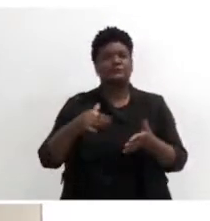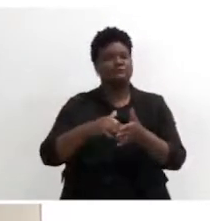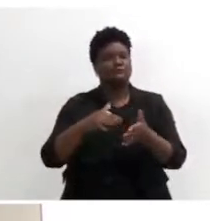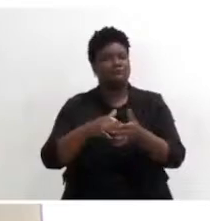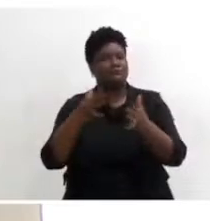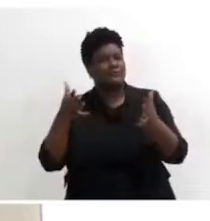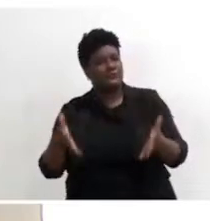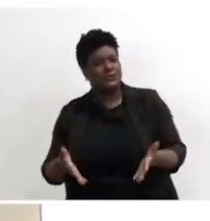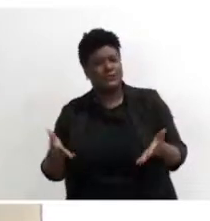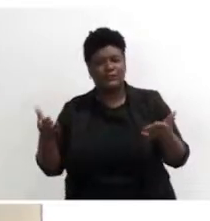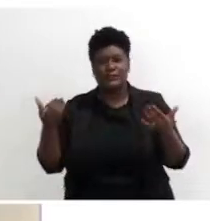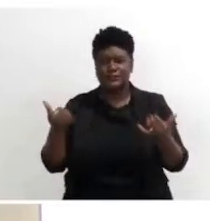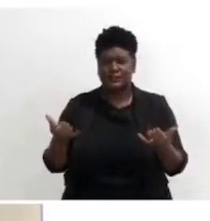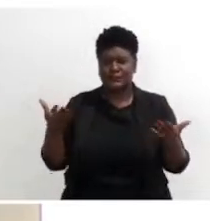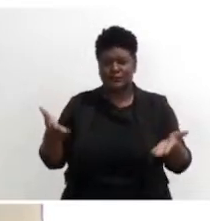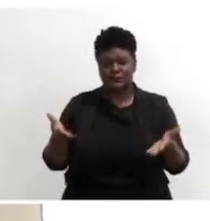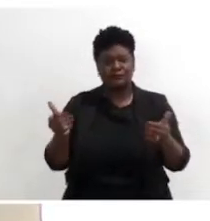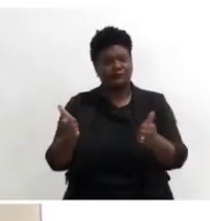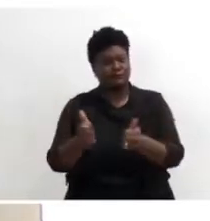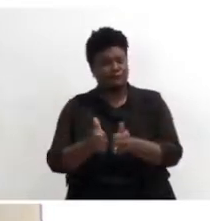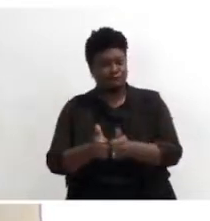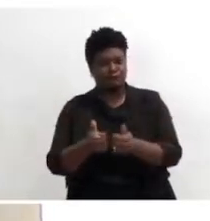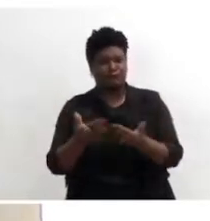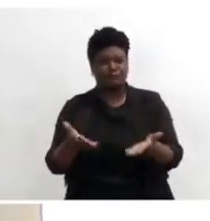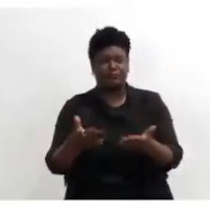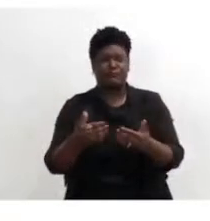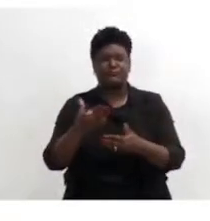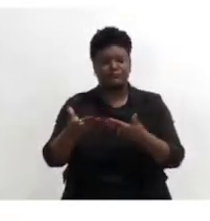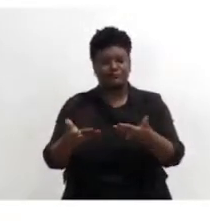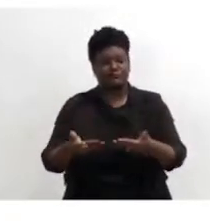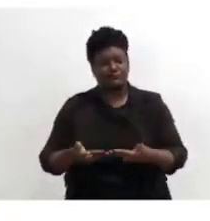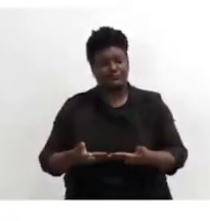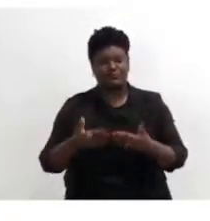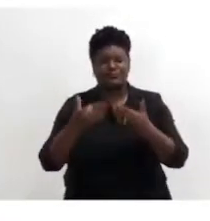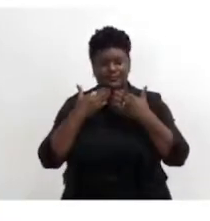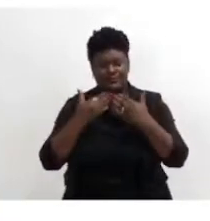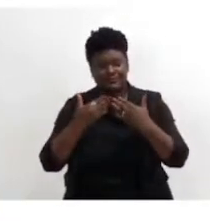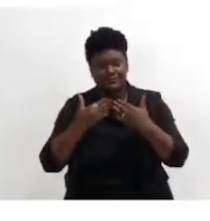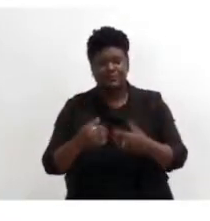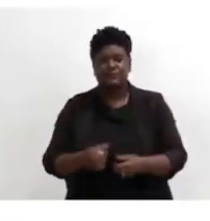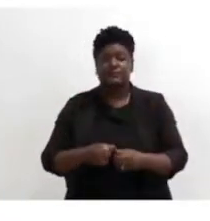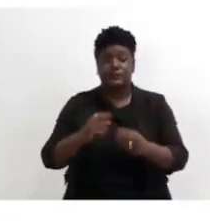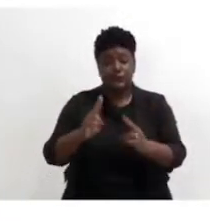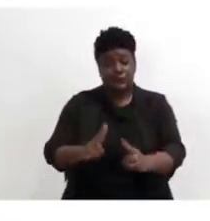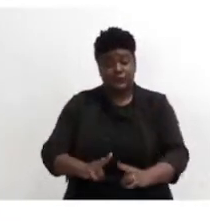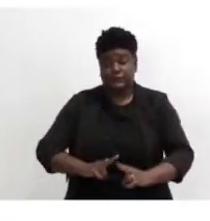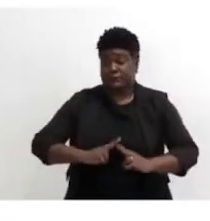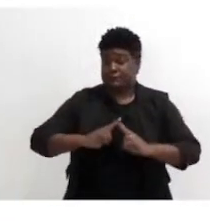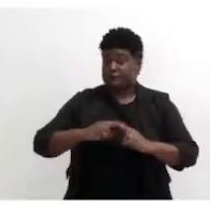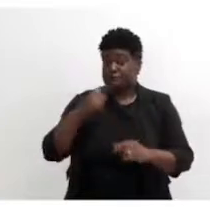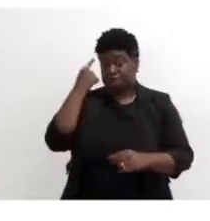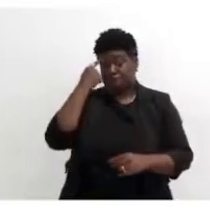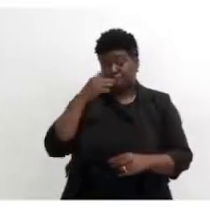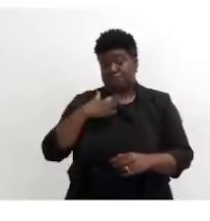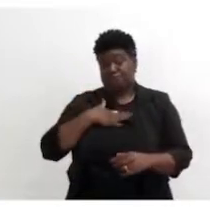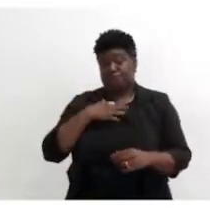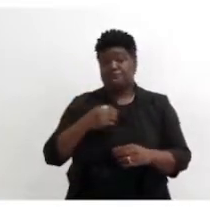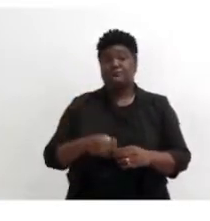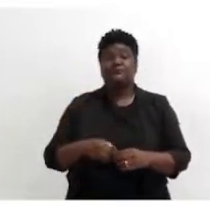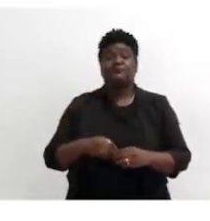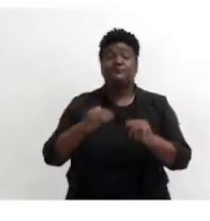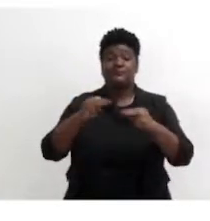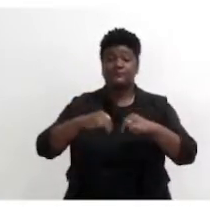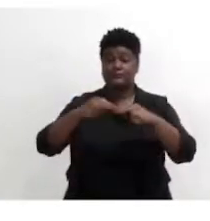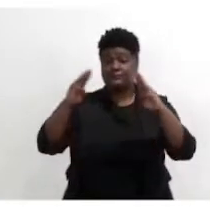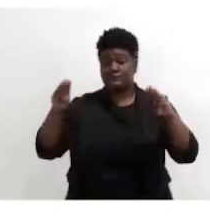estudiantes, amigos, amigas que nos acompañan el día de hoy. Es un honor y un privilegio como ministro de Industria, Comercio y